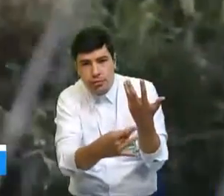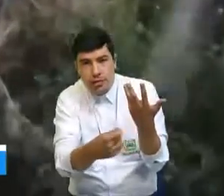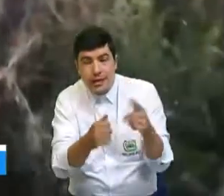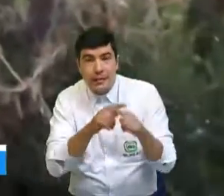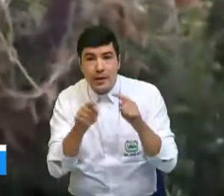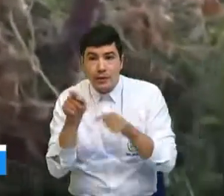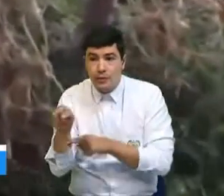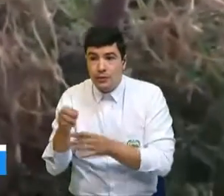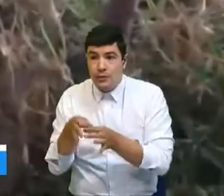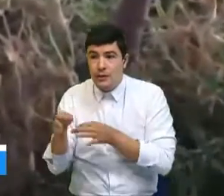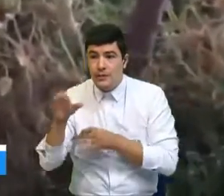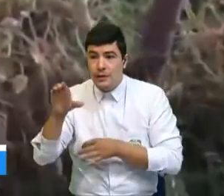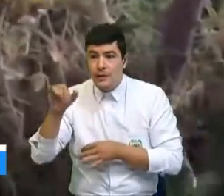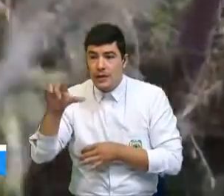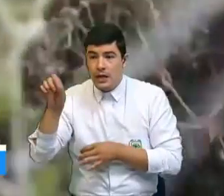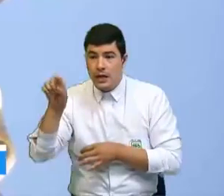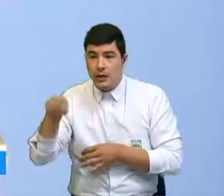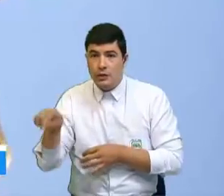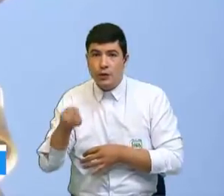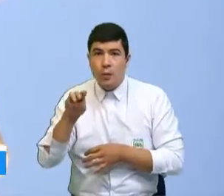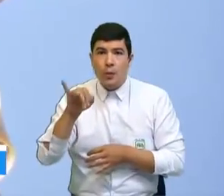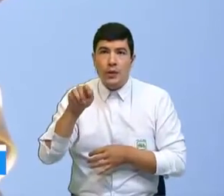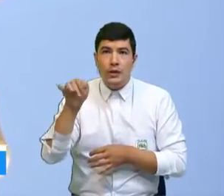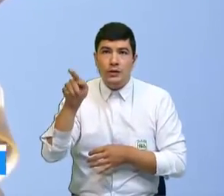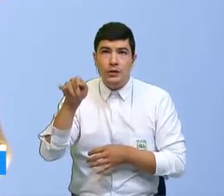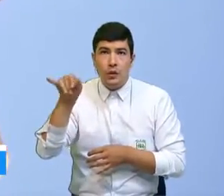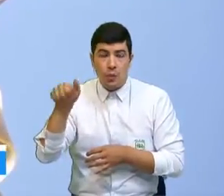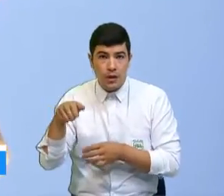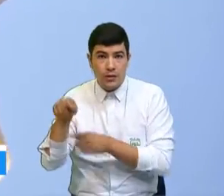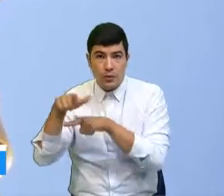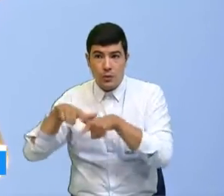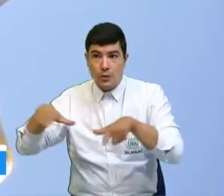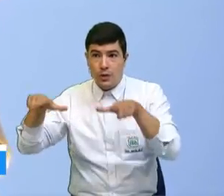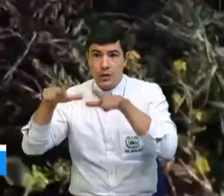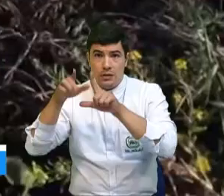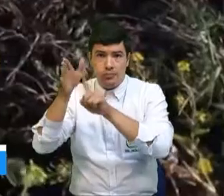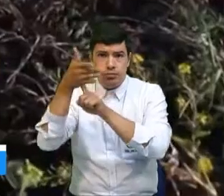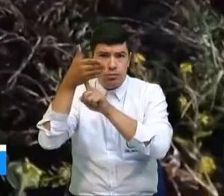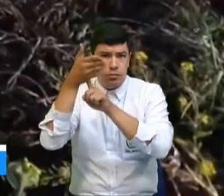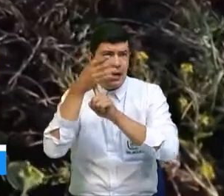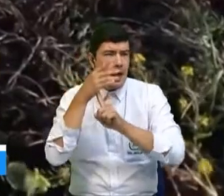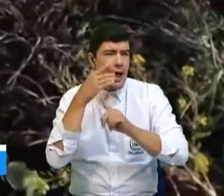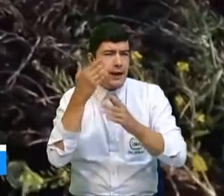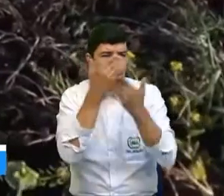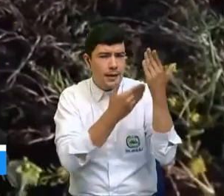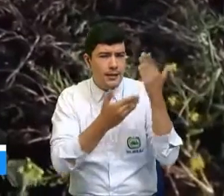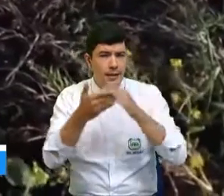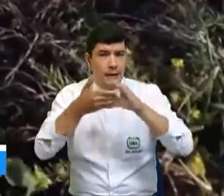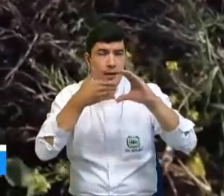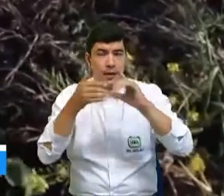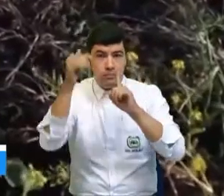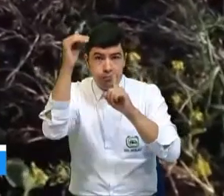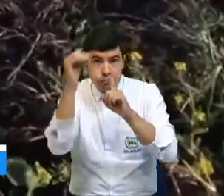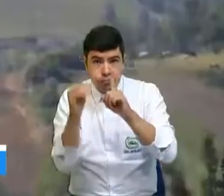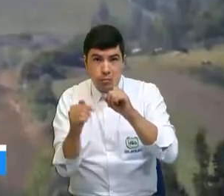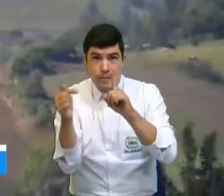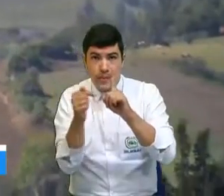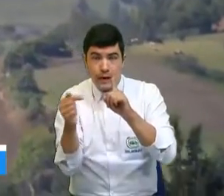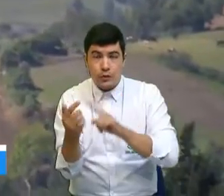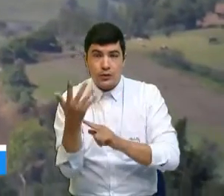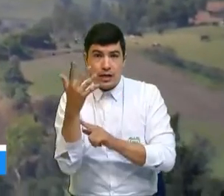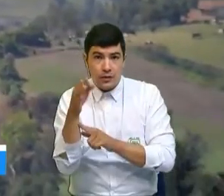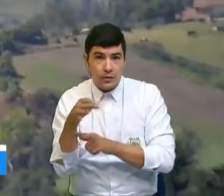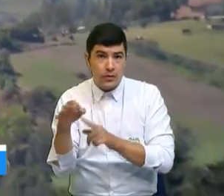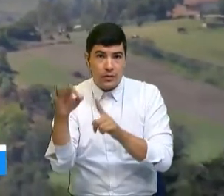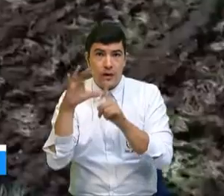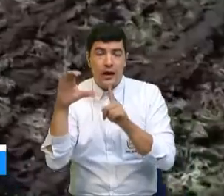En Silos y Mutiscua también se reportaron en las estaciones meteorológicas temperaturas de menos 5 grados centígrados. Las pérdidas están en